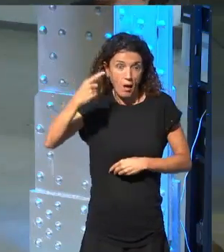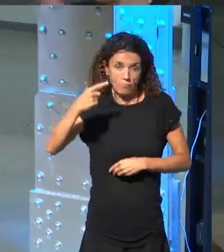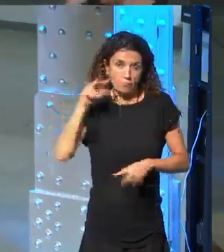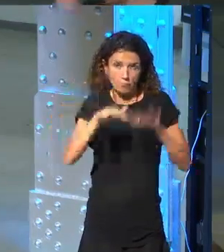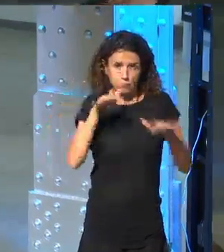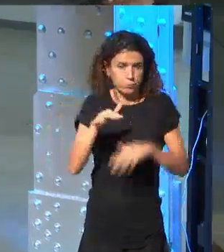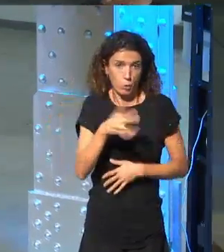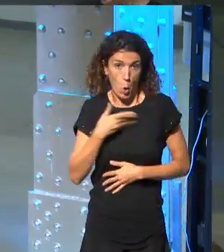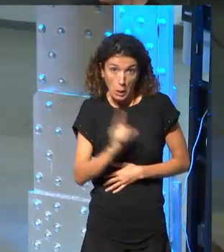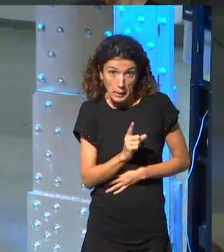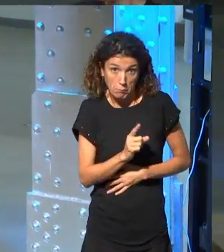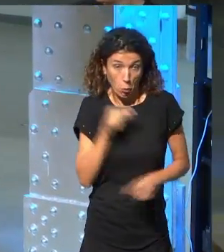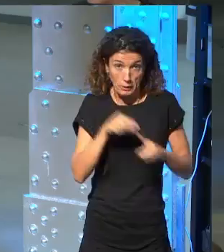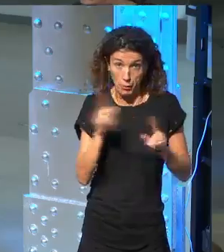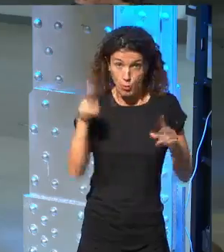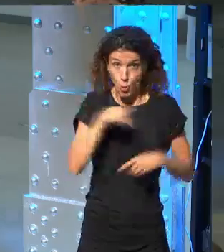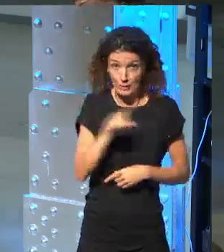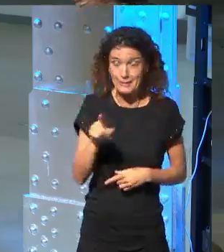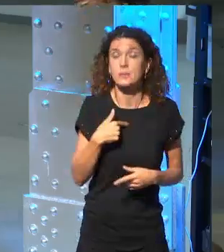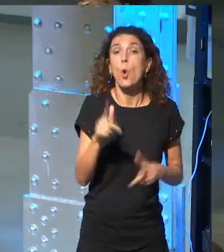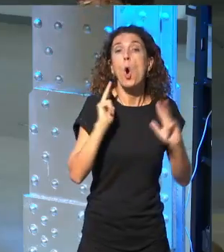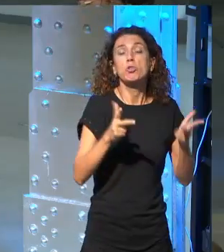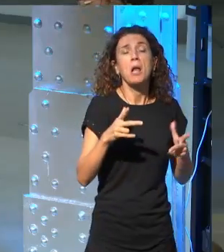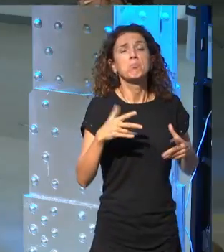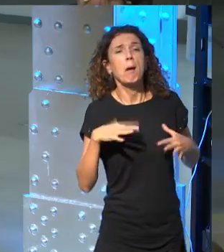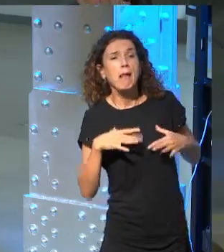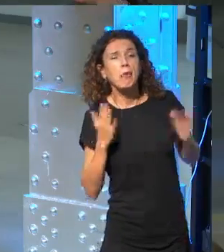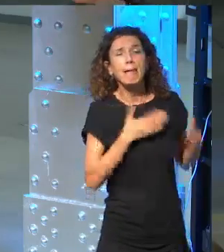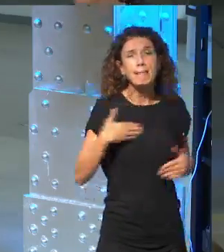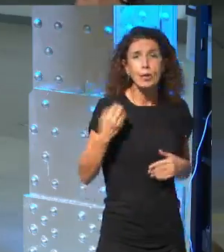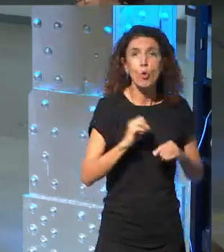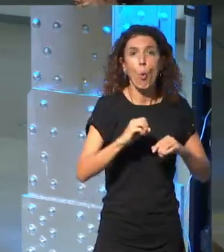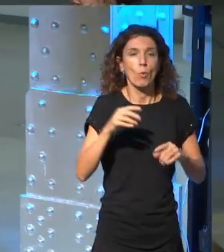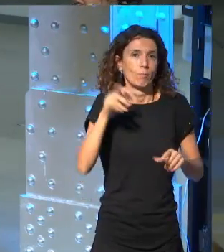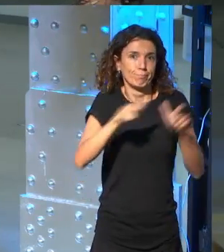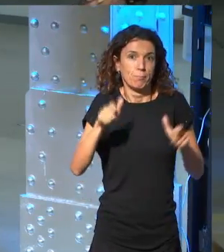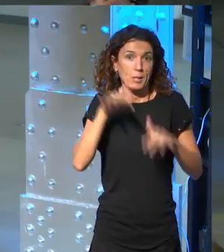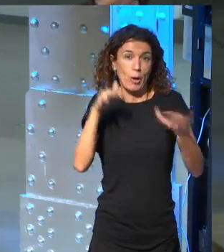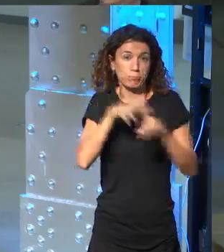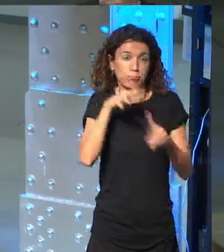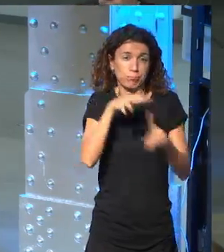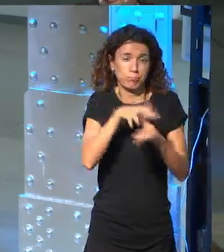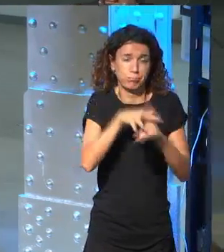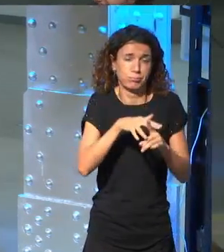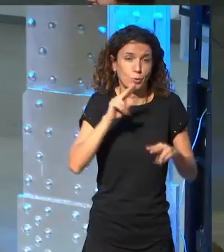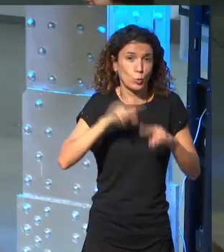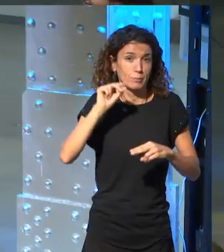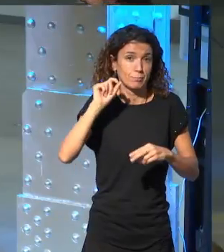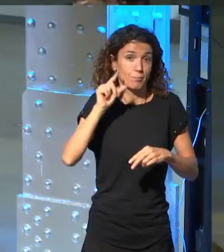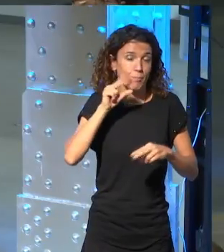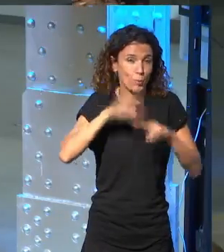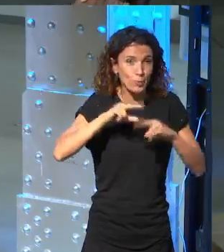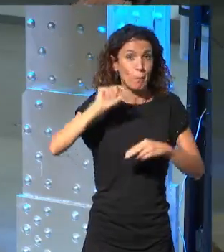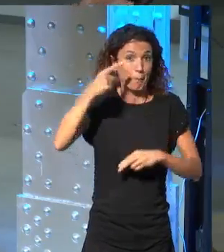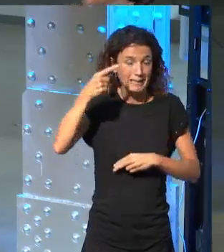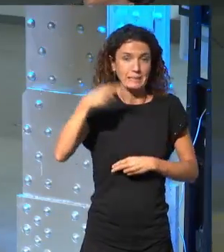O sea, en plan, el ya planeando. Tú estás en tu hotel de vacaciones y dices, voy a ser trending topic mundial, voy a coger aquí el móvil y ya verás, voy a petar. No,